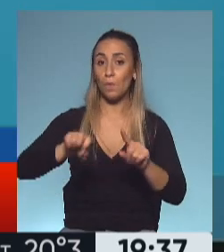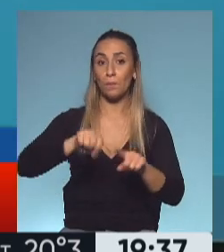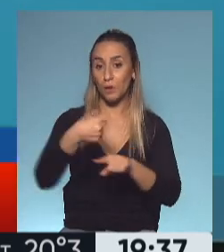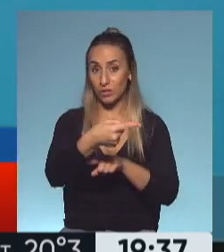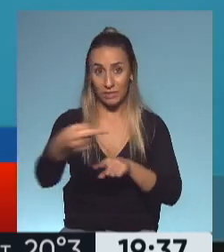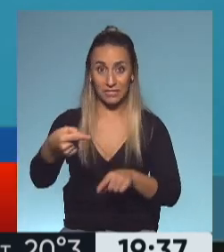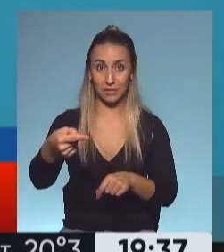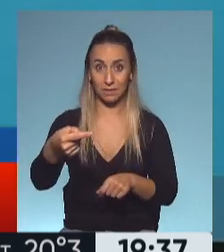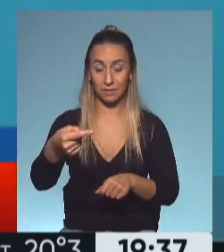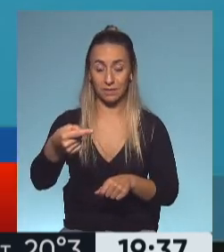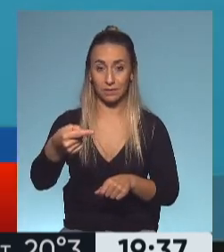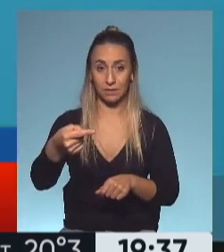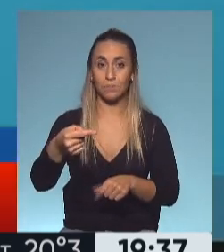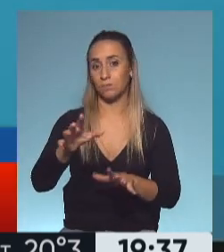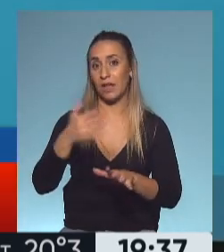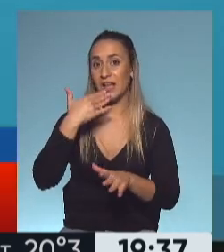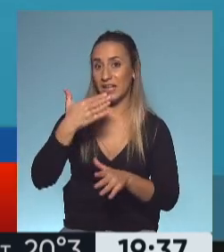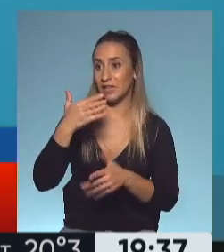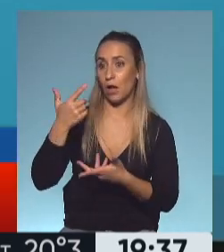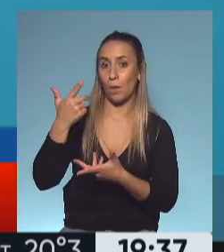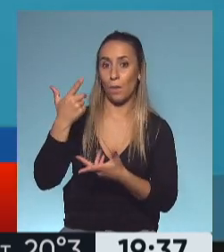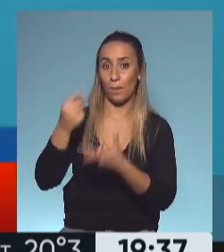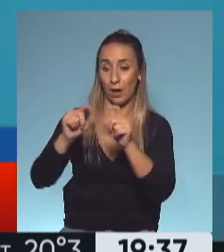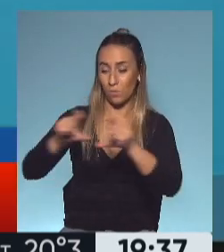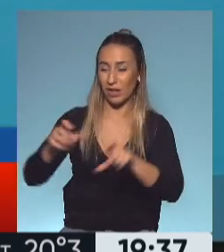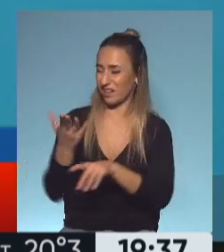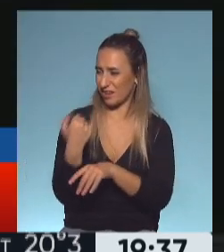viene, con las vacunas, recién veía más de